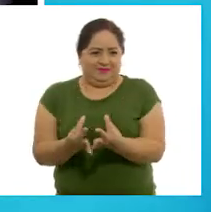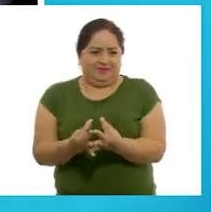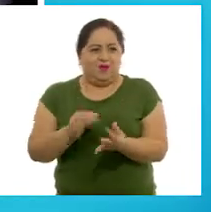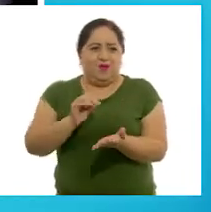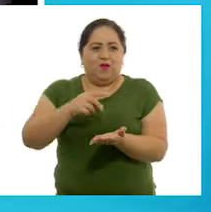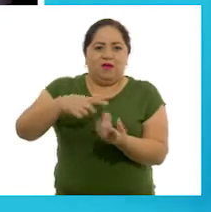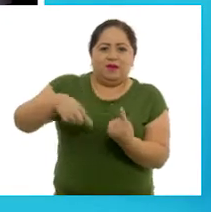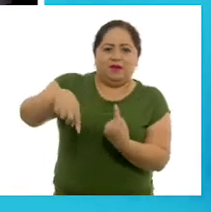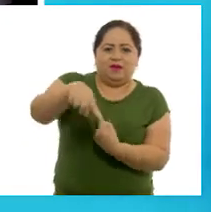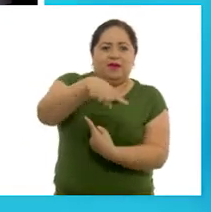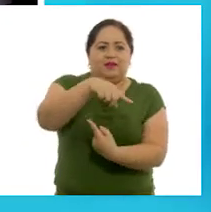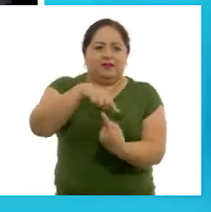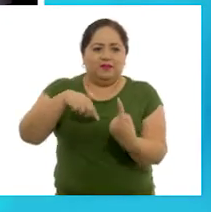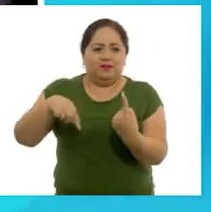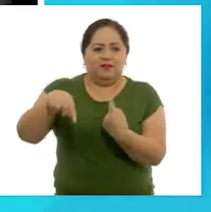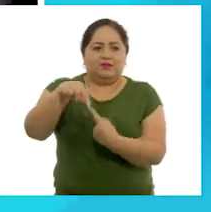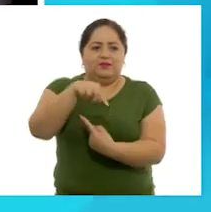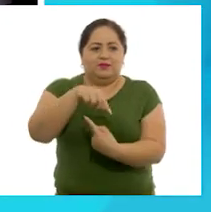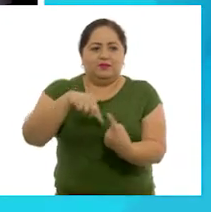giratoria